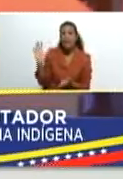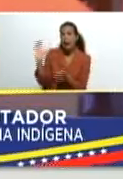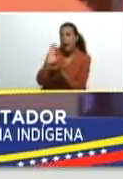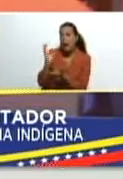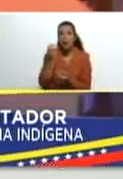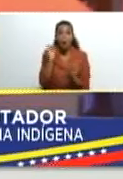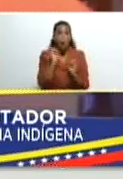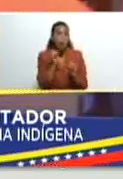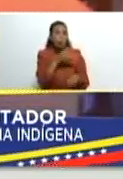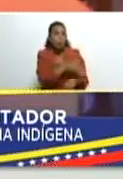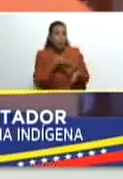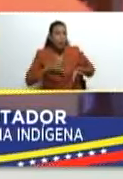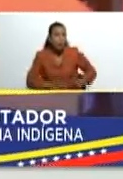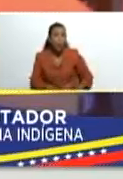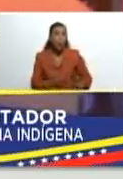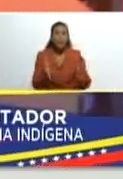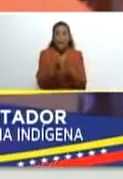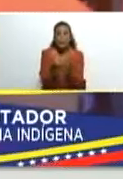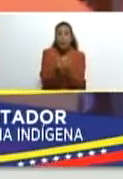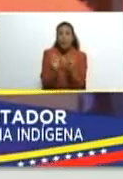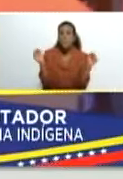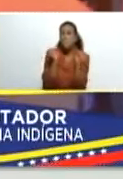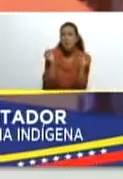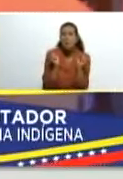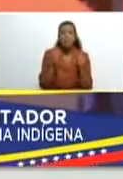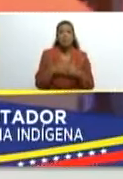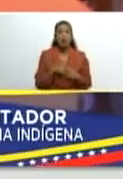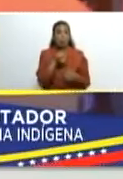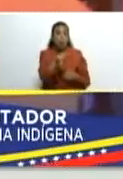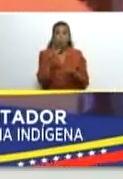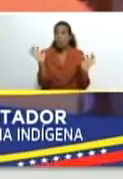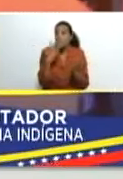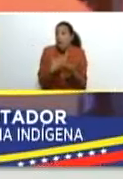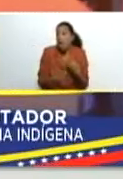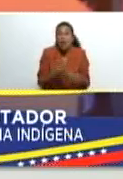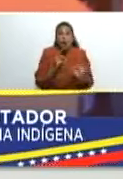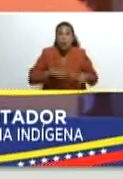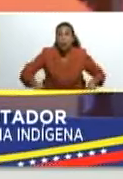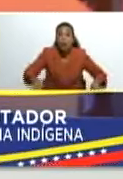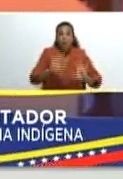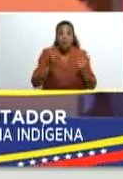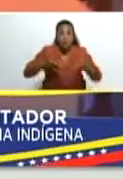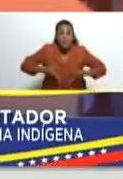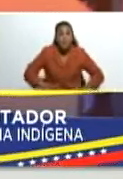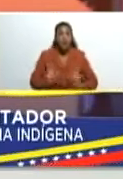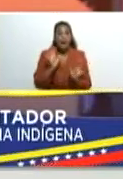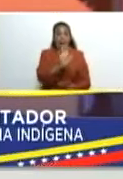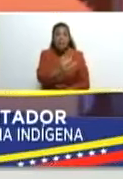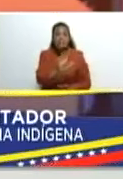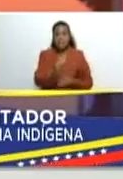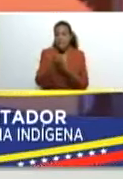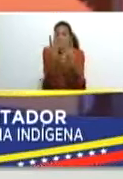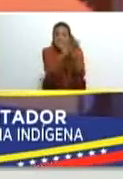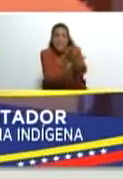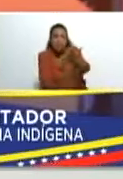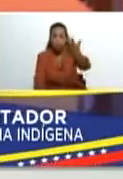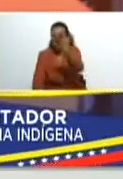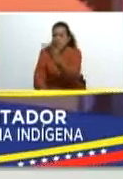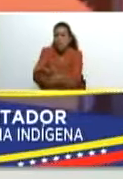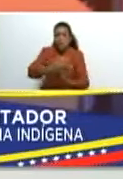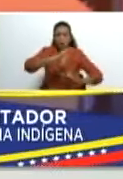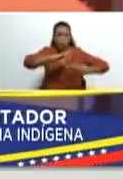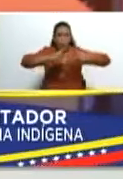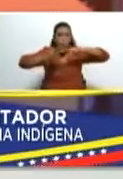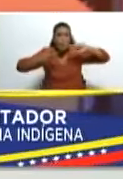Caracas, venga usted de Anzoátegui y de Mérida, de donde venga. Tenemos esa mezcla